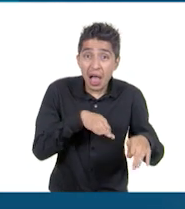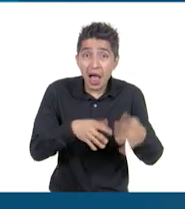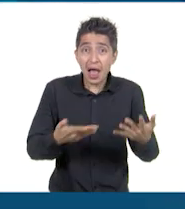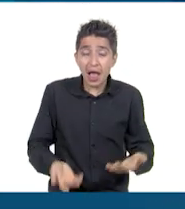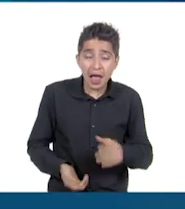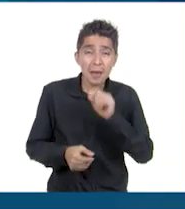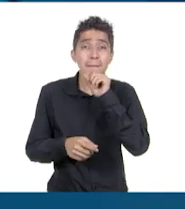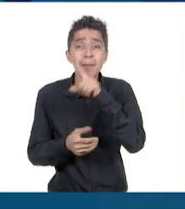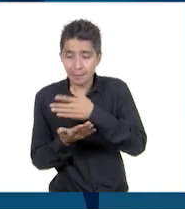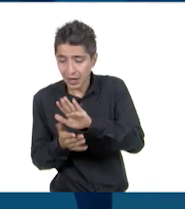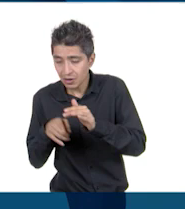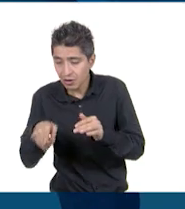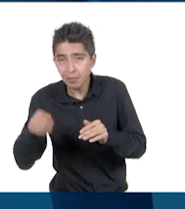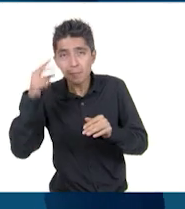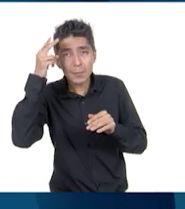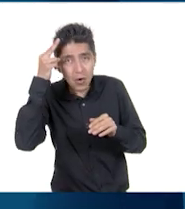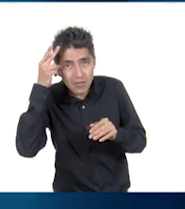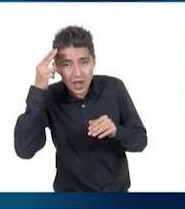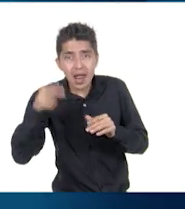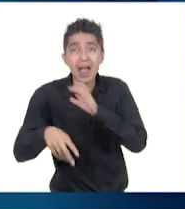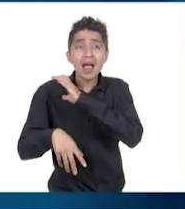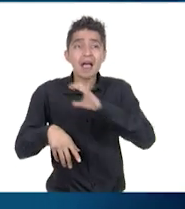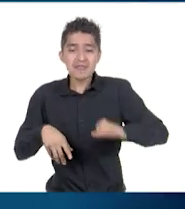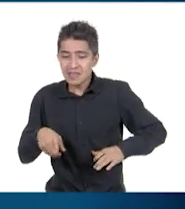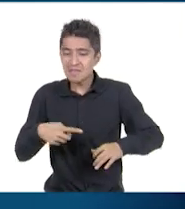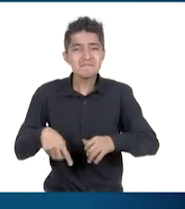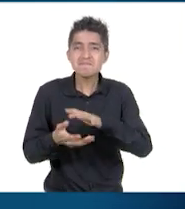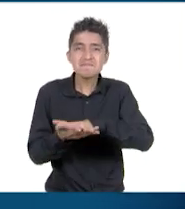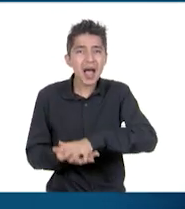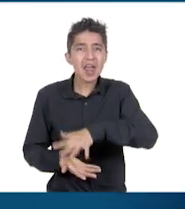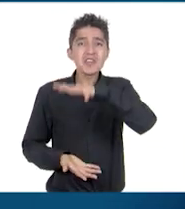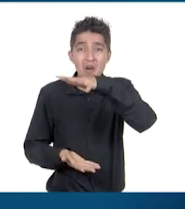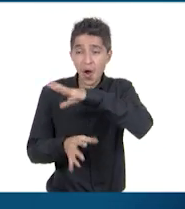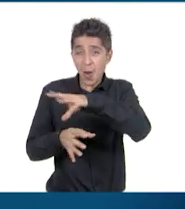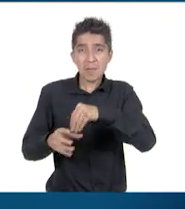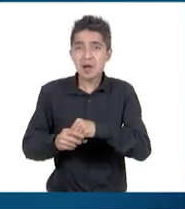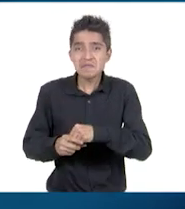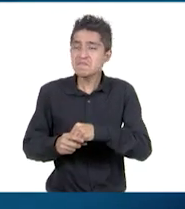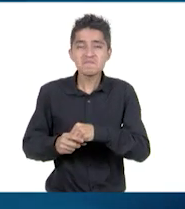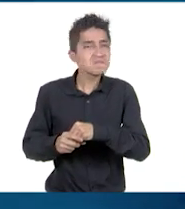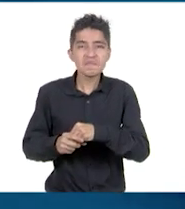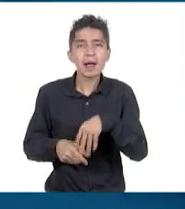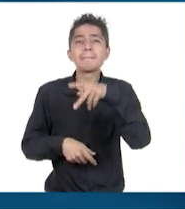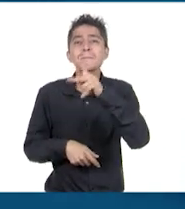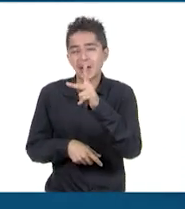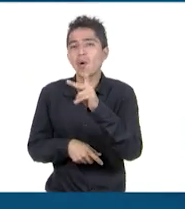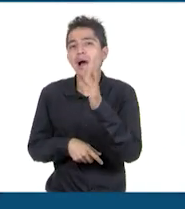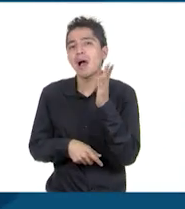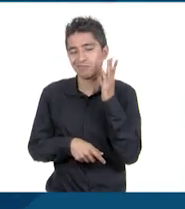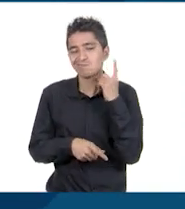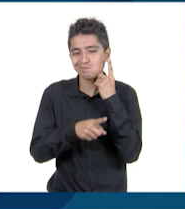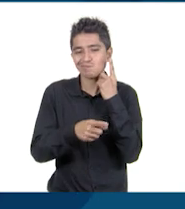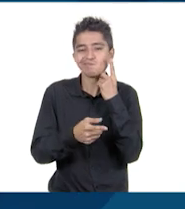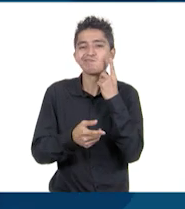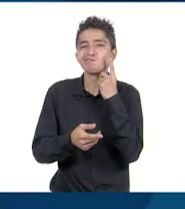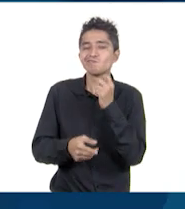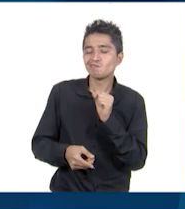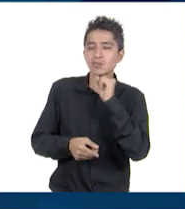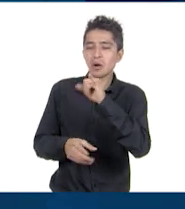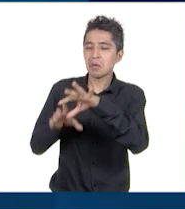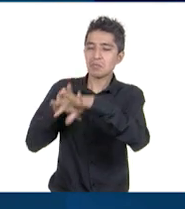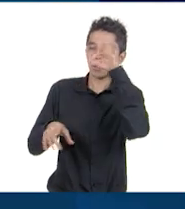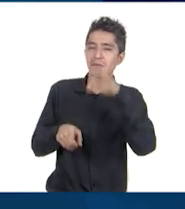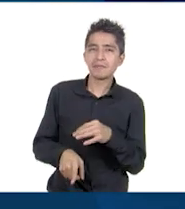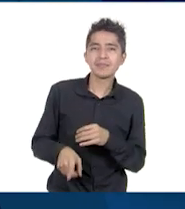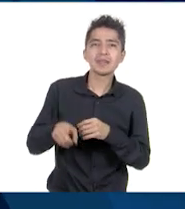Díaz. Ninguno de los candidatos obtuvo la mayoría absoluta, pero el Congreso declaró electo a Juárez y Lerdo de Tejada asumió